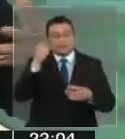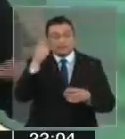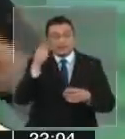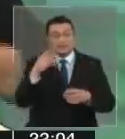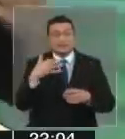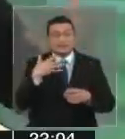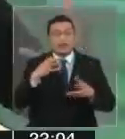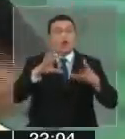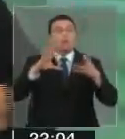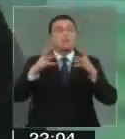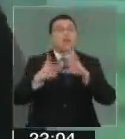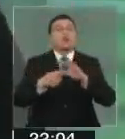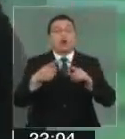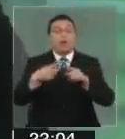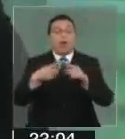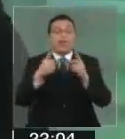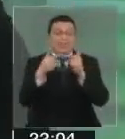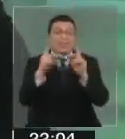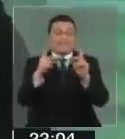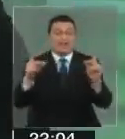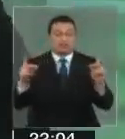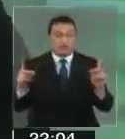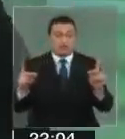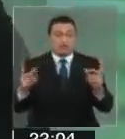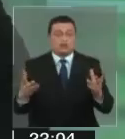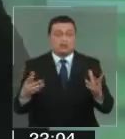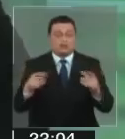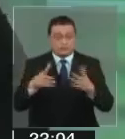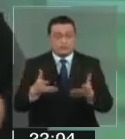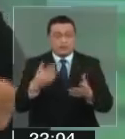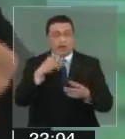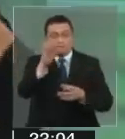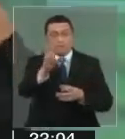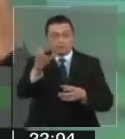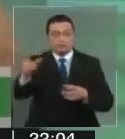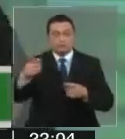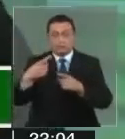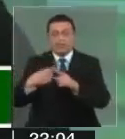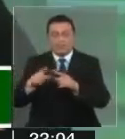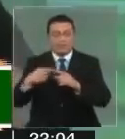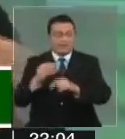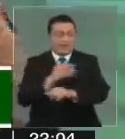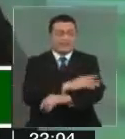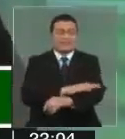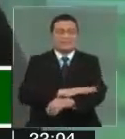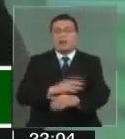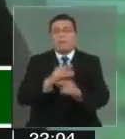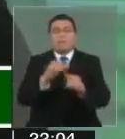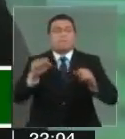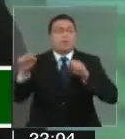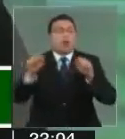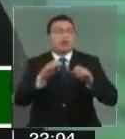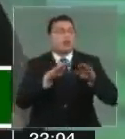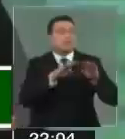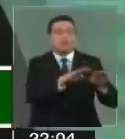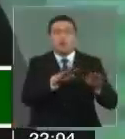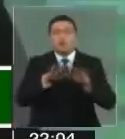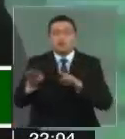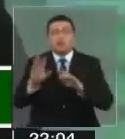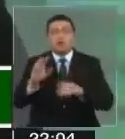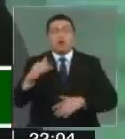que el mundo era diverso, ¿ah? De que había gente de distintas sensibilidades políticas, de distintas